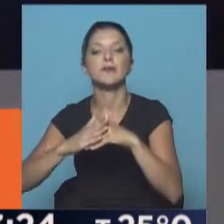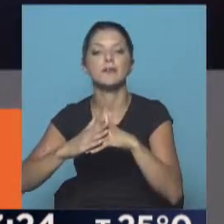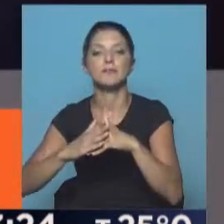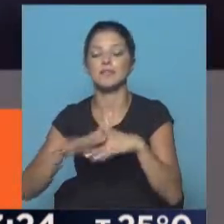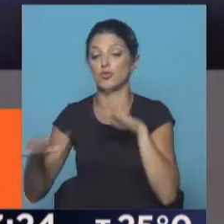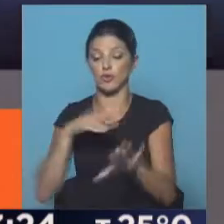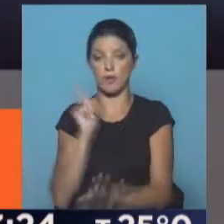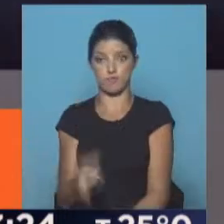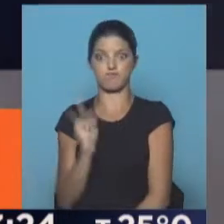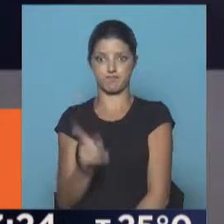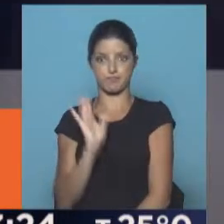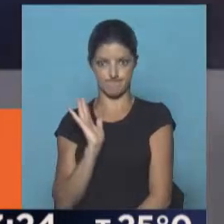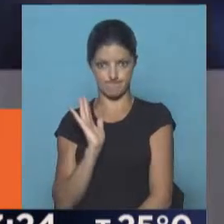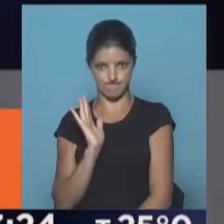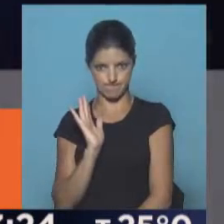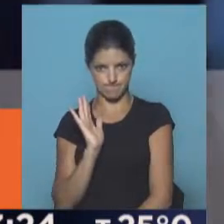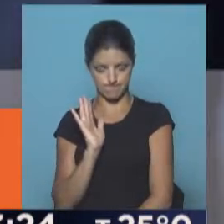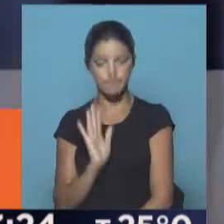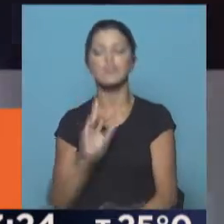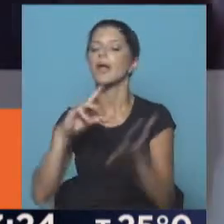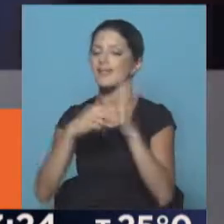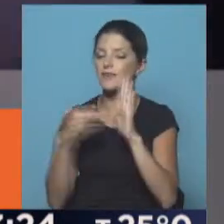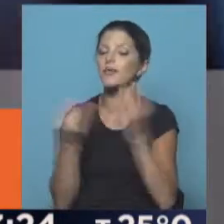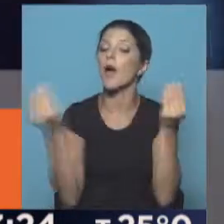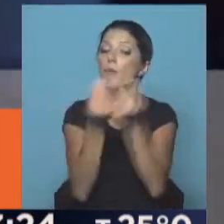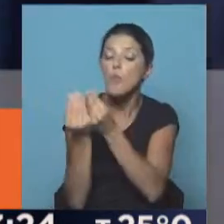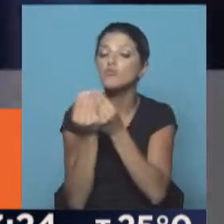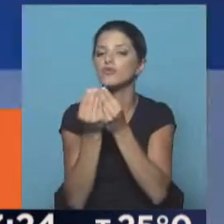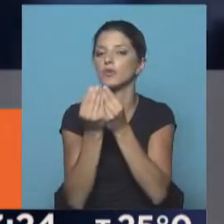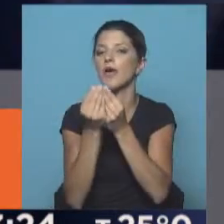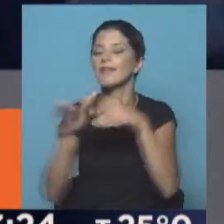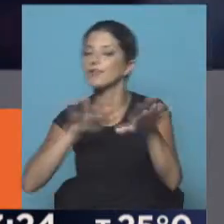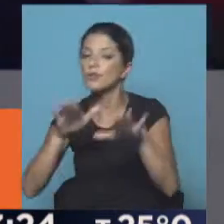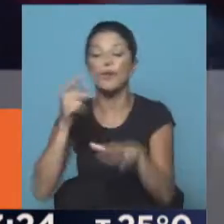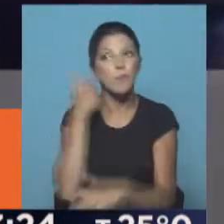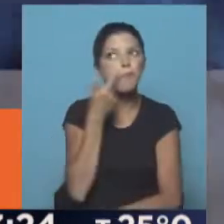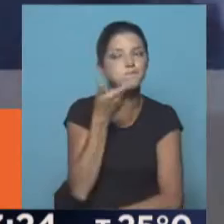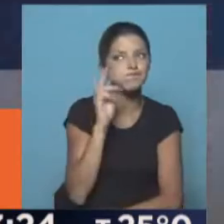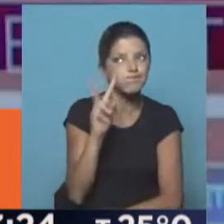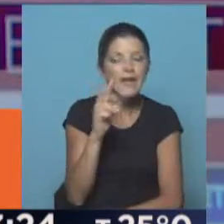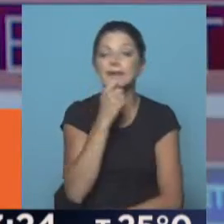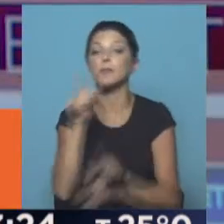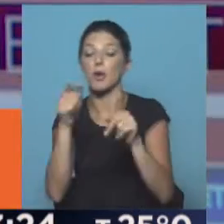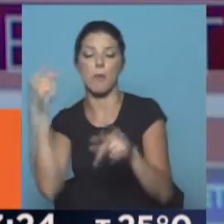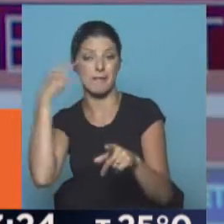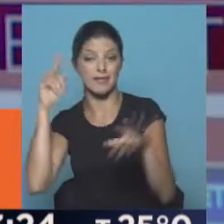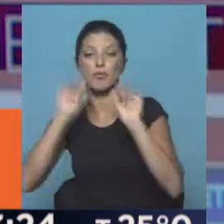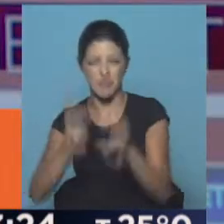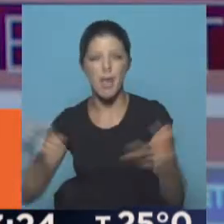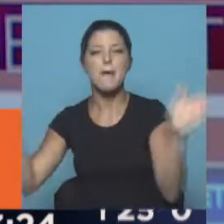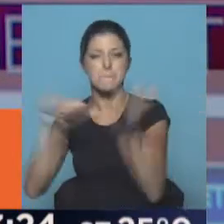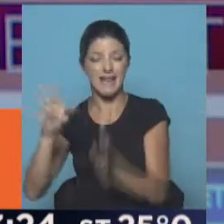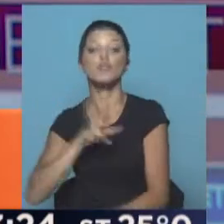totalitarios. Digo, hay muchos frentes que indican, y si uno toma otros actores como Rusia Sí. y